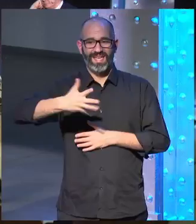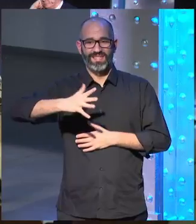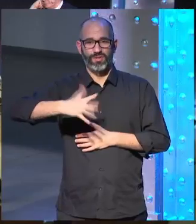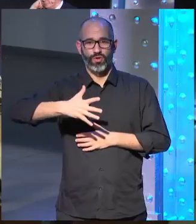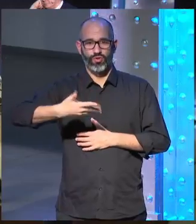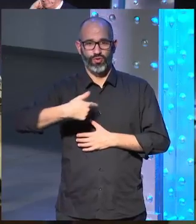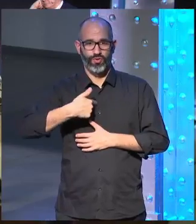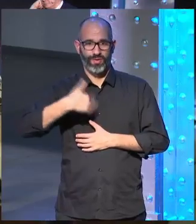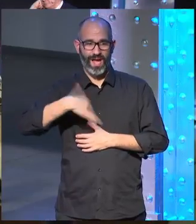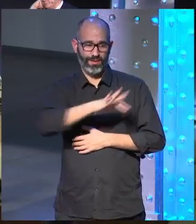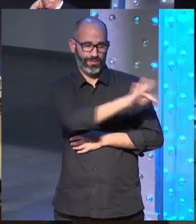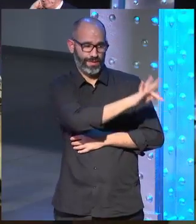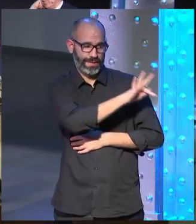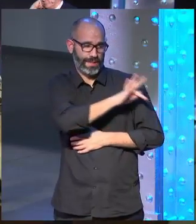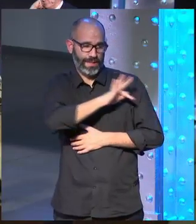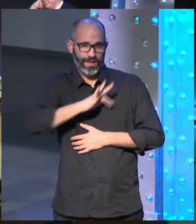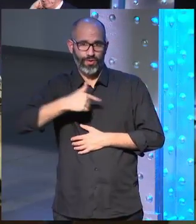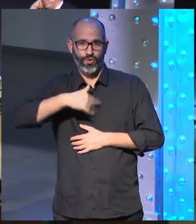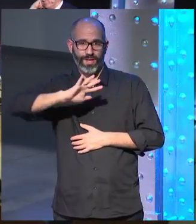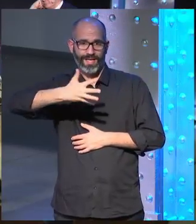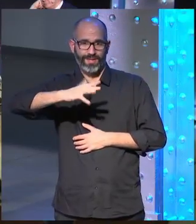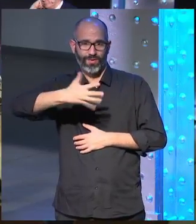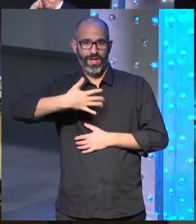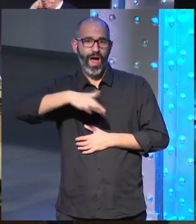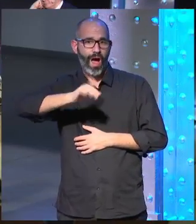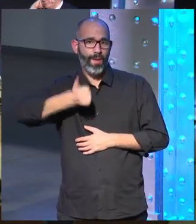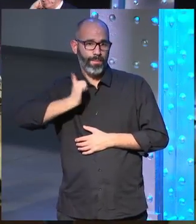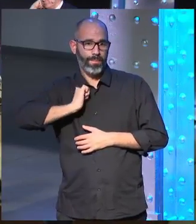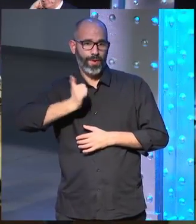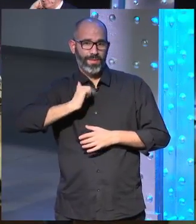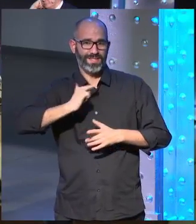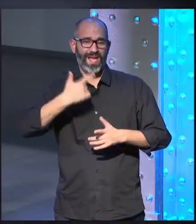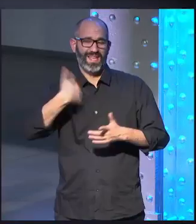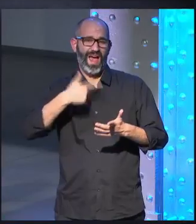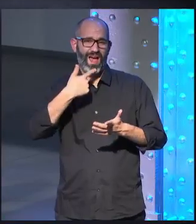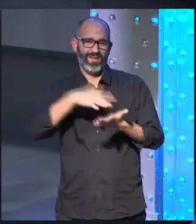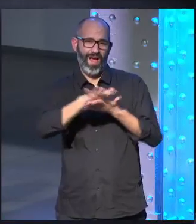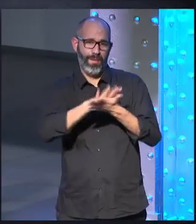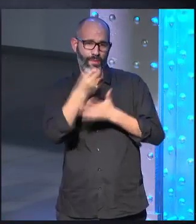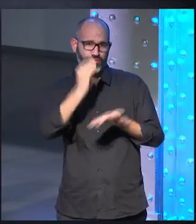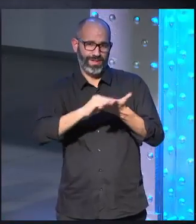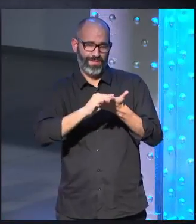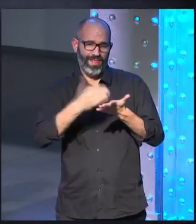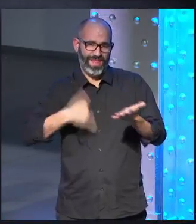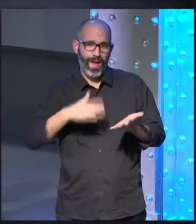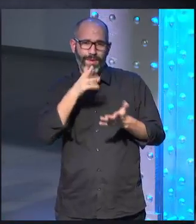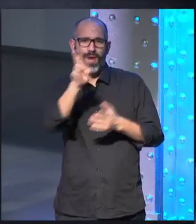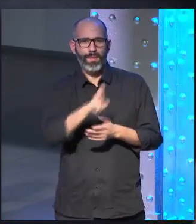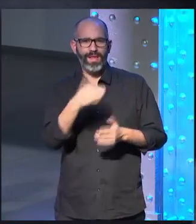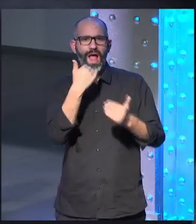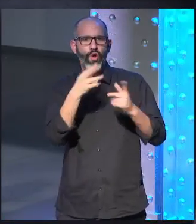es que ya voy a hacer énfasis y puedo aprovechar lo que han dicho mis compañeros. Lo malo es que mucho ya se ha dicho, ¿no? Pero vamos a intentar dar alguna cosita